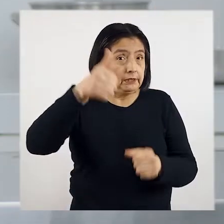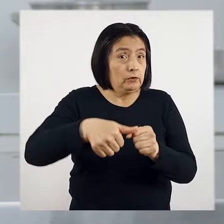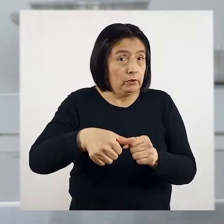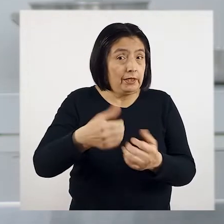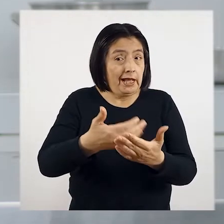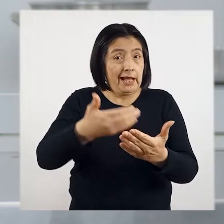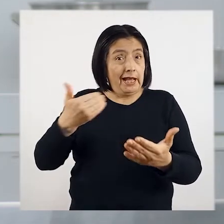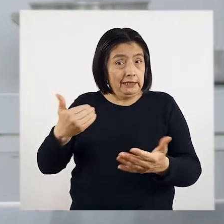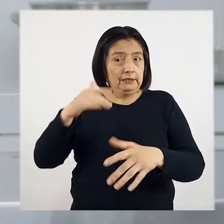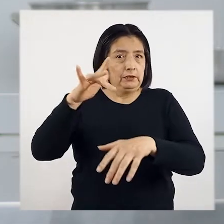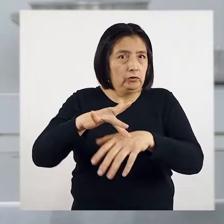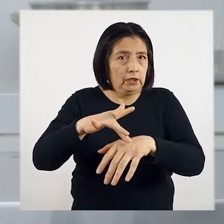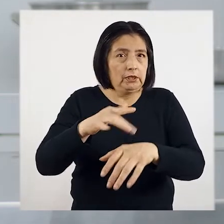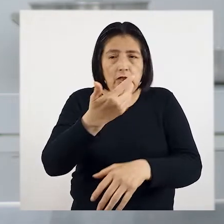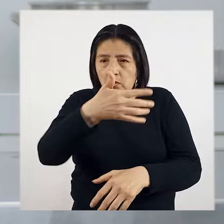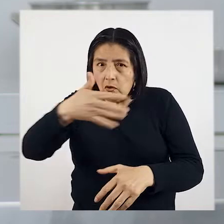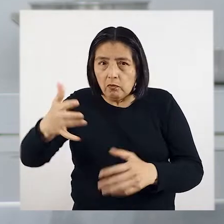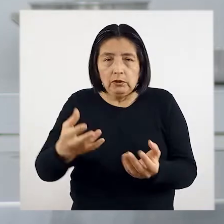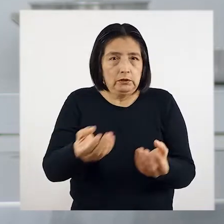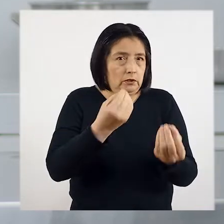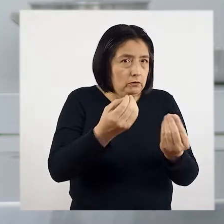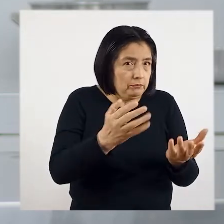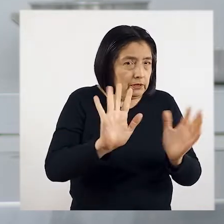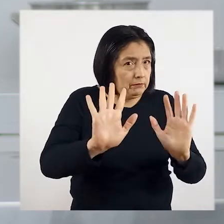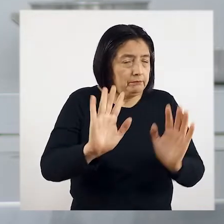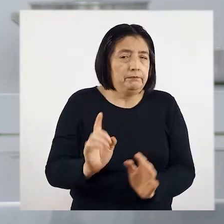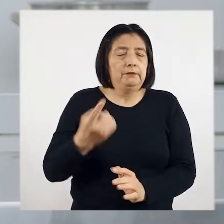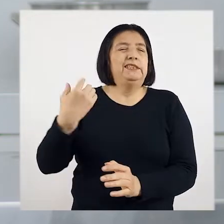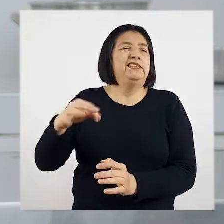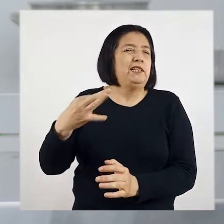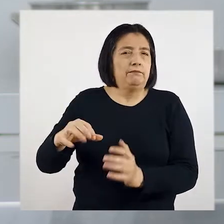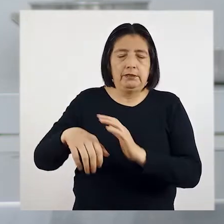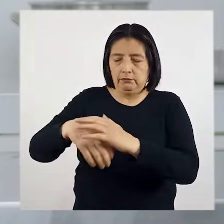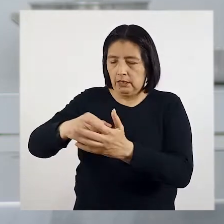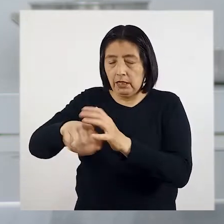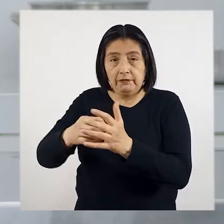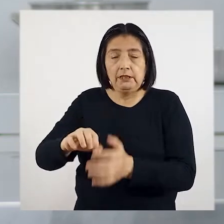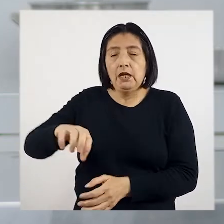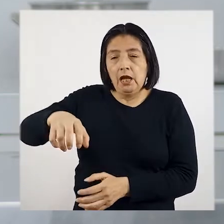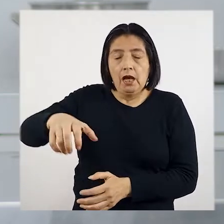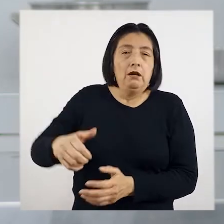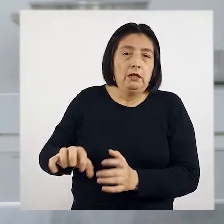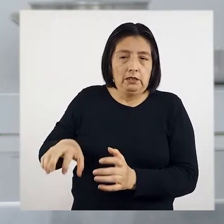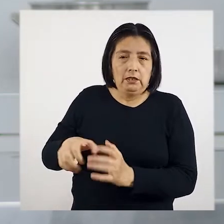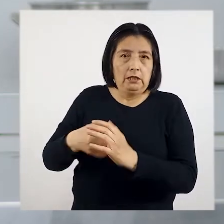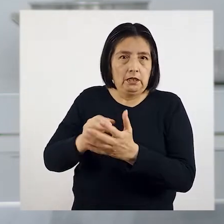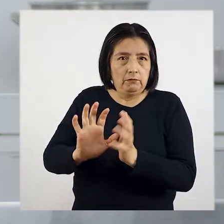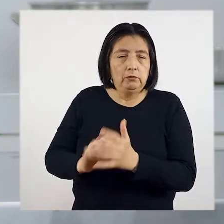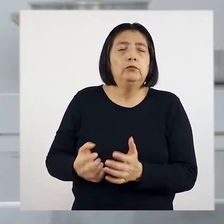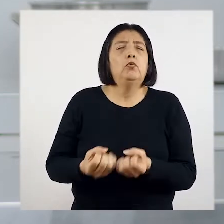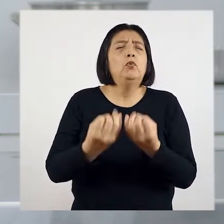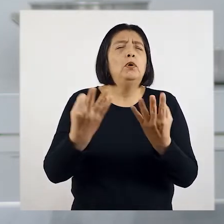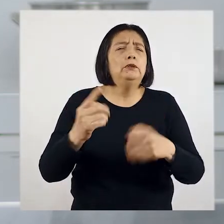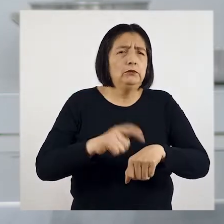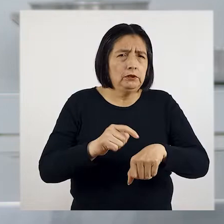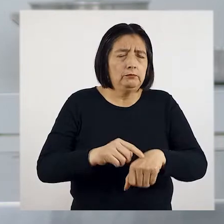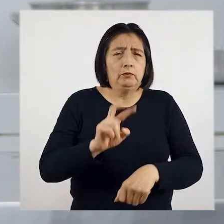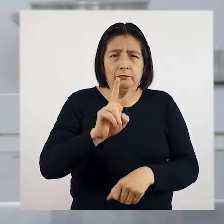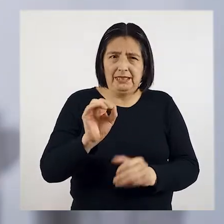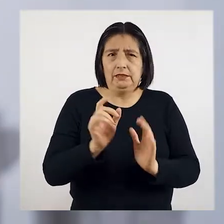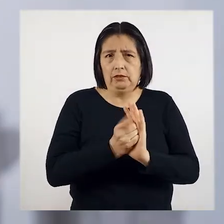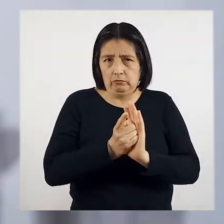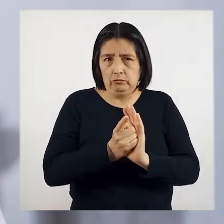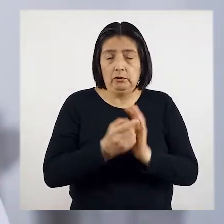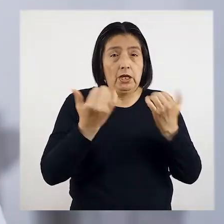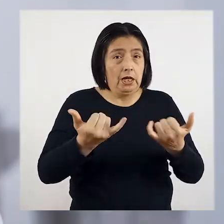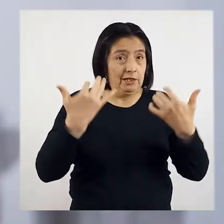Recuerda, antes de manipular cualquier tipo de alimento, lávate siempre las manos con agua y con jabón, por lo menos 20